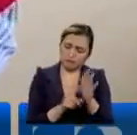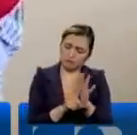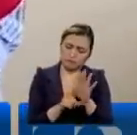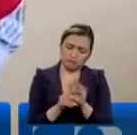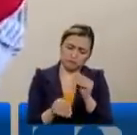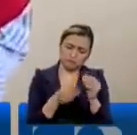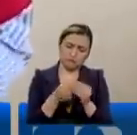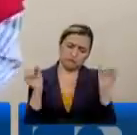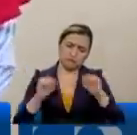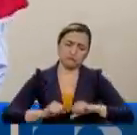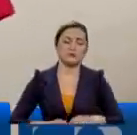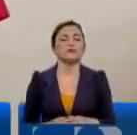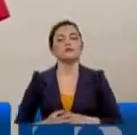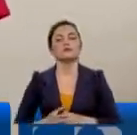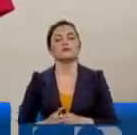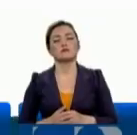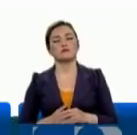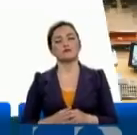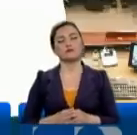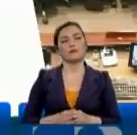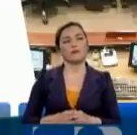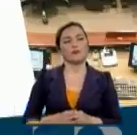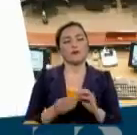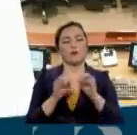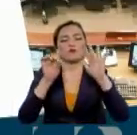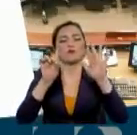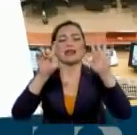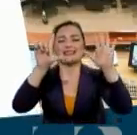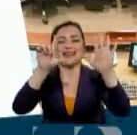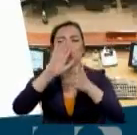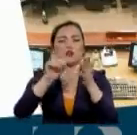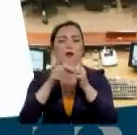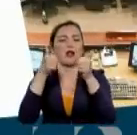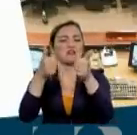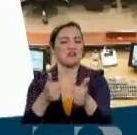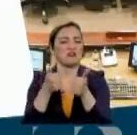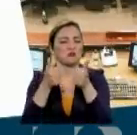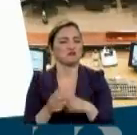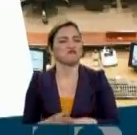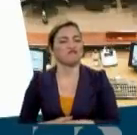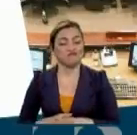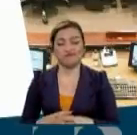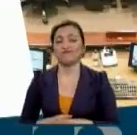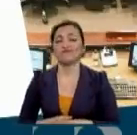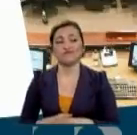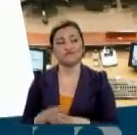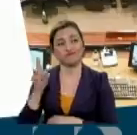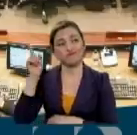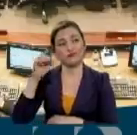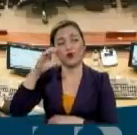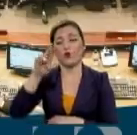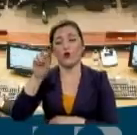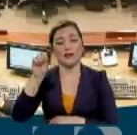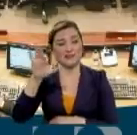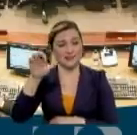jurídicos, legales, para que pueda generar inversión. Del PSC, 7 van a la reelección. Ellos suman en su lista a Lourdes Cuesta, quien